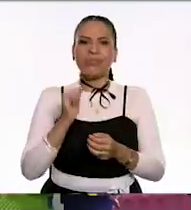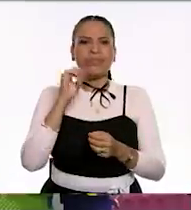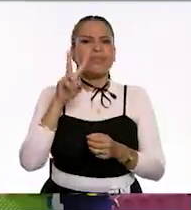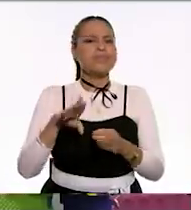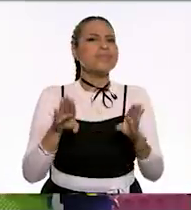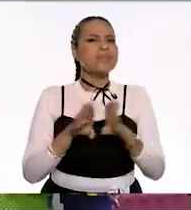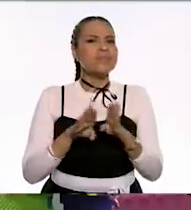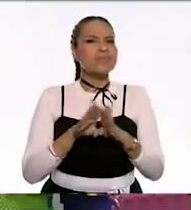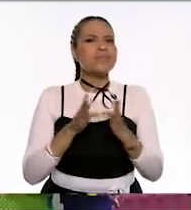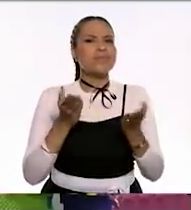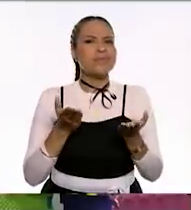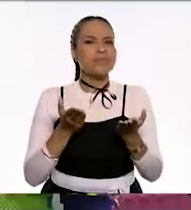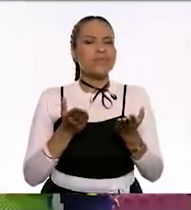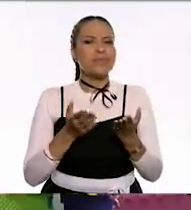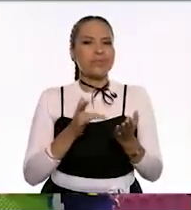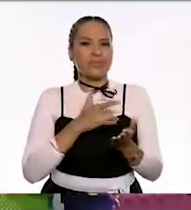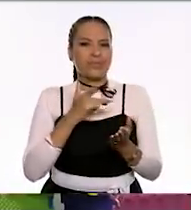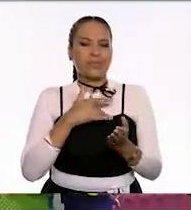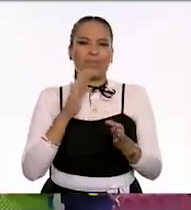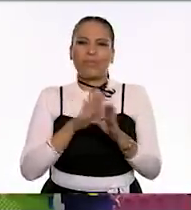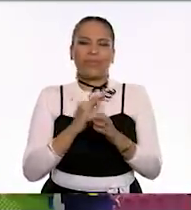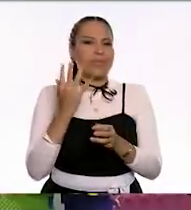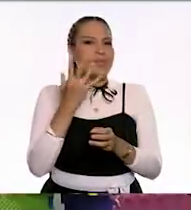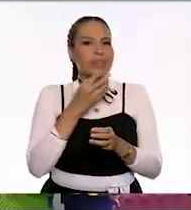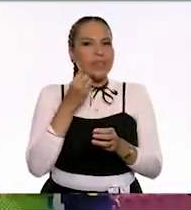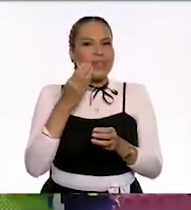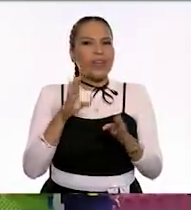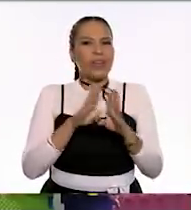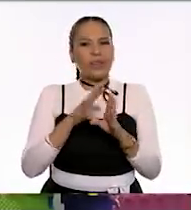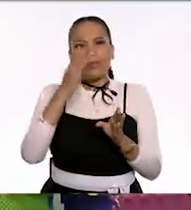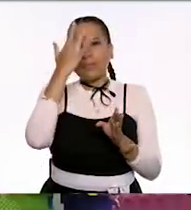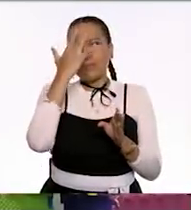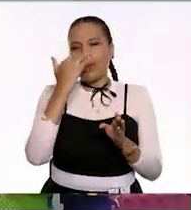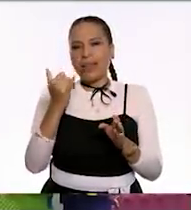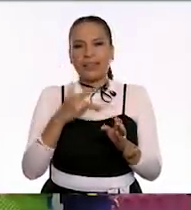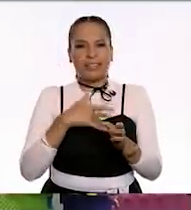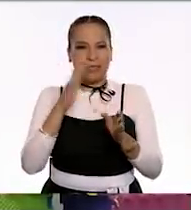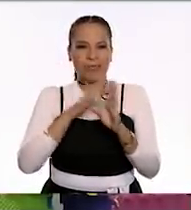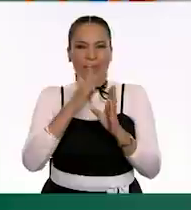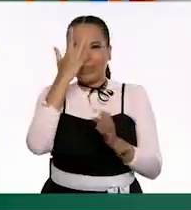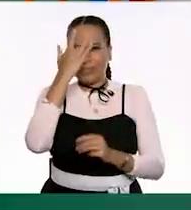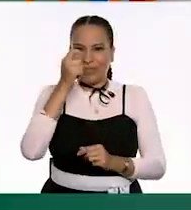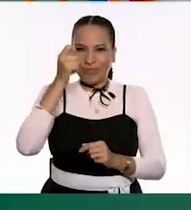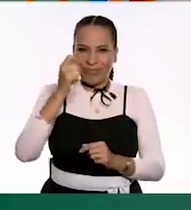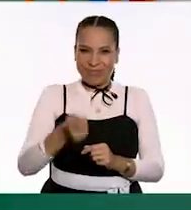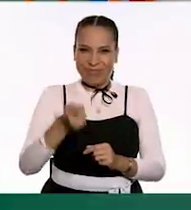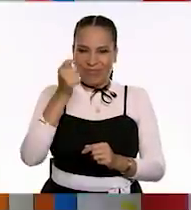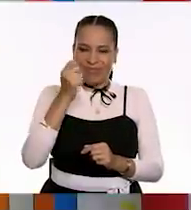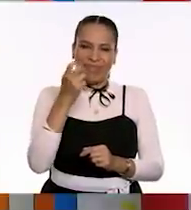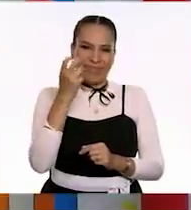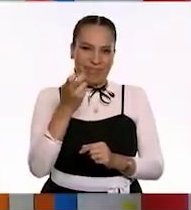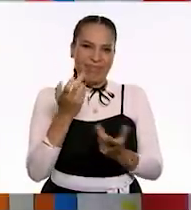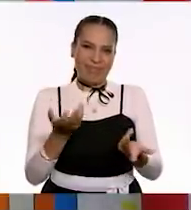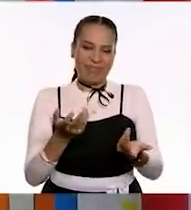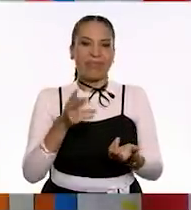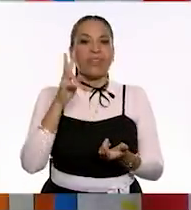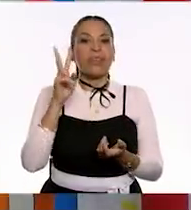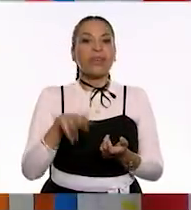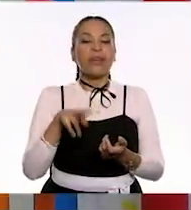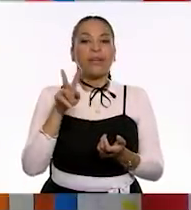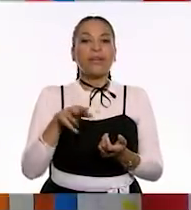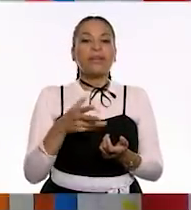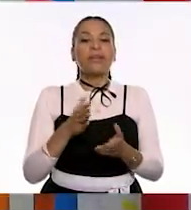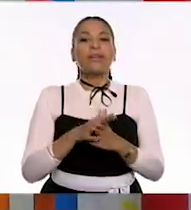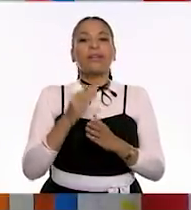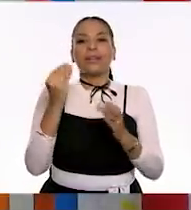como, pues como un encanto, ¿no? Como la magia, como un hechizo. Sí, exactamente, ¿verdad? Pues